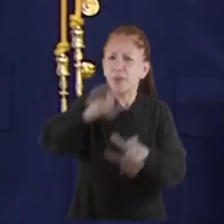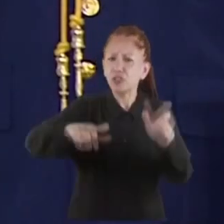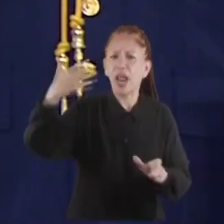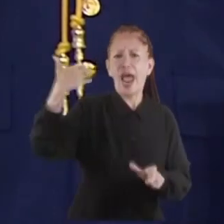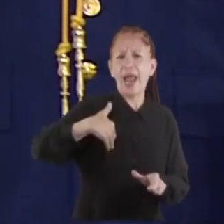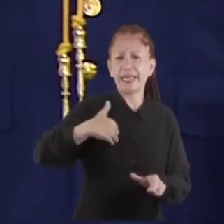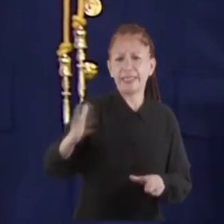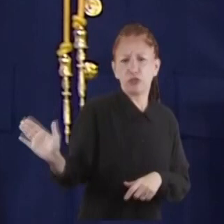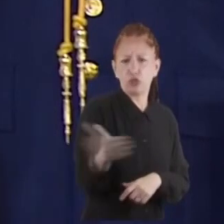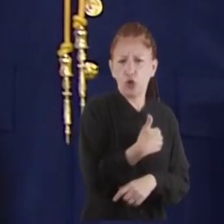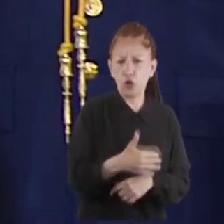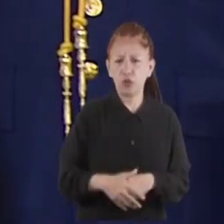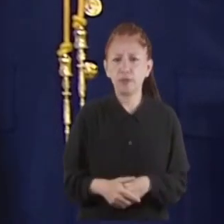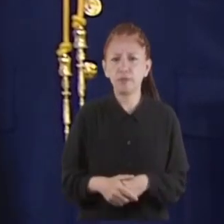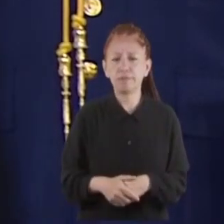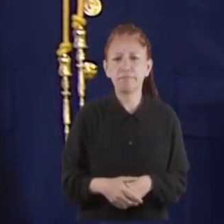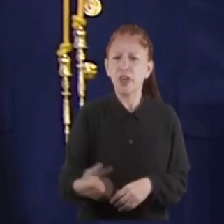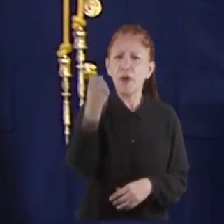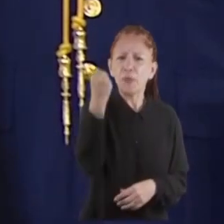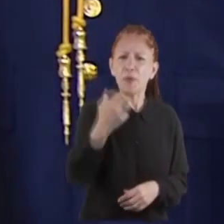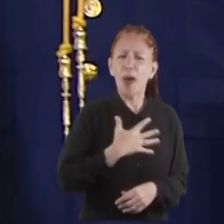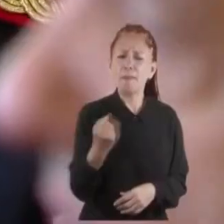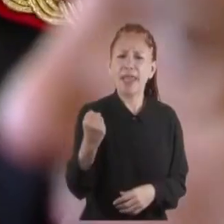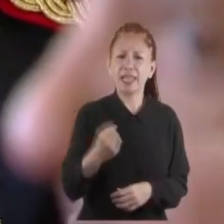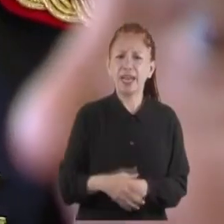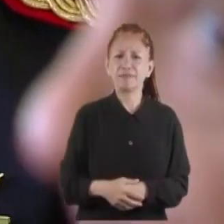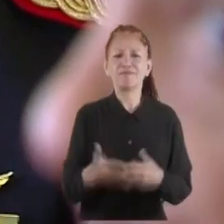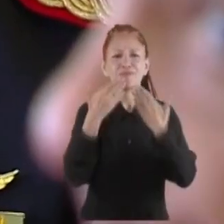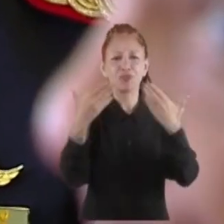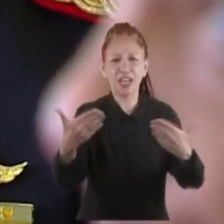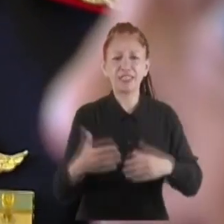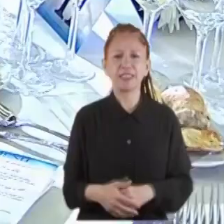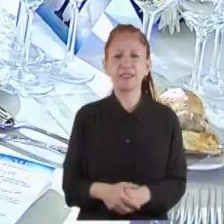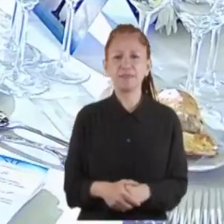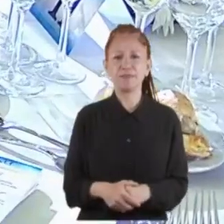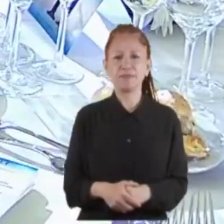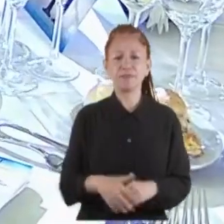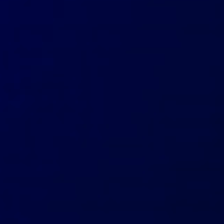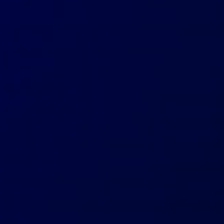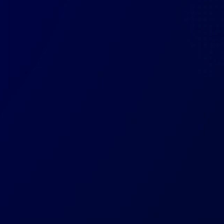argentinas. ¡Viva la patria! ¡Viva! Muchas gracias. ¡Viva!